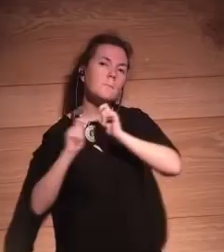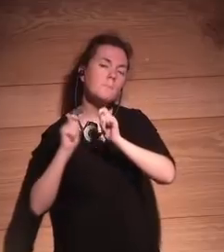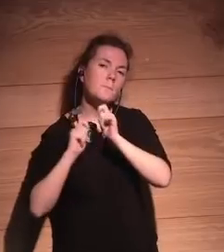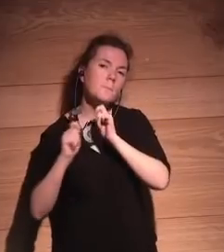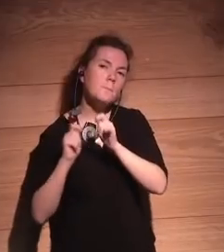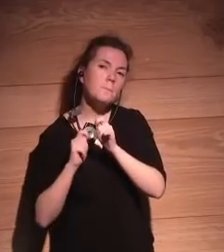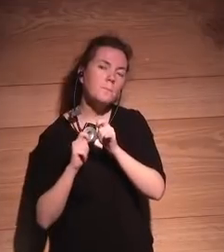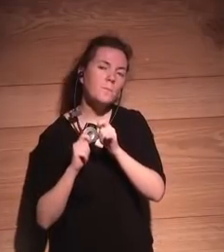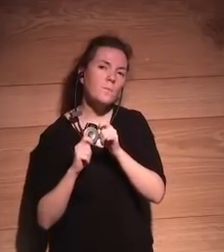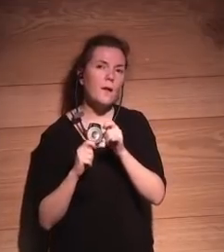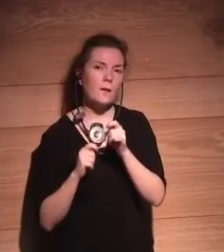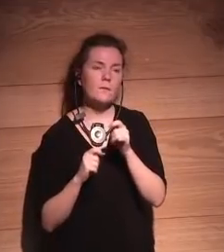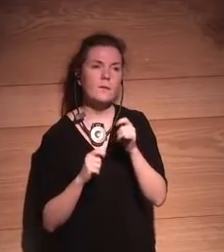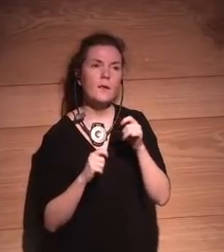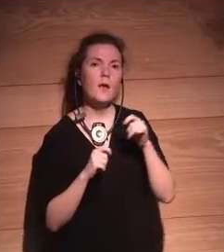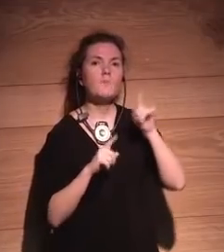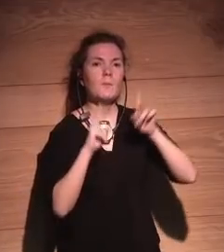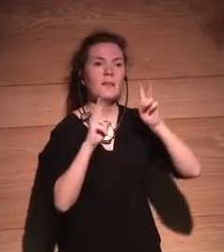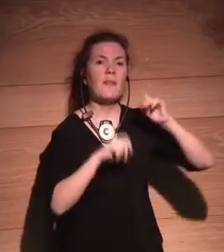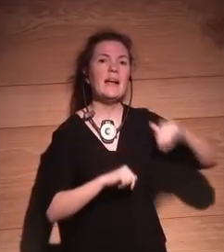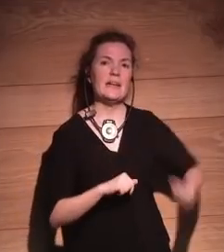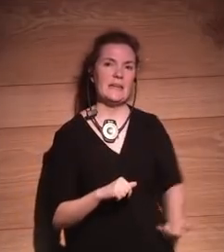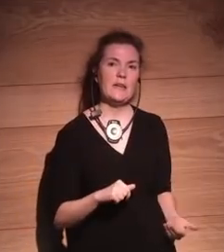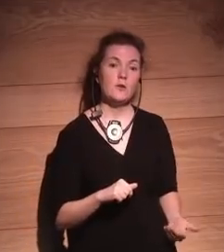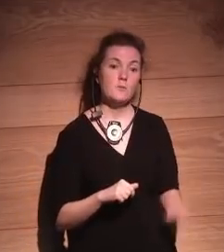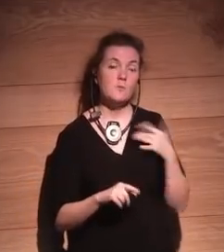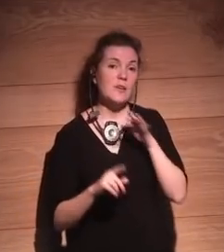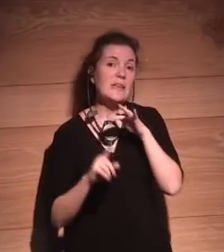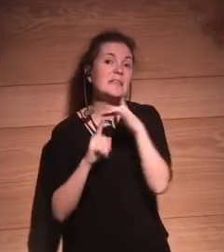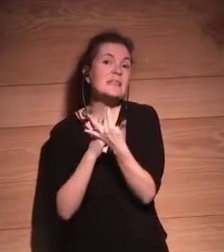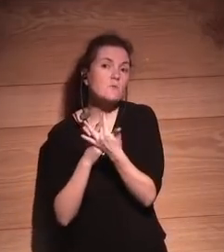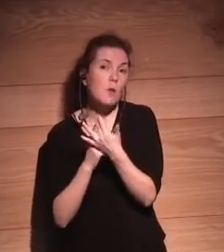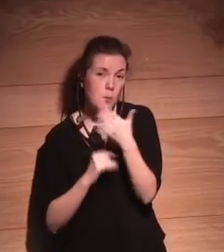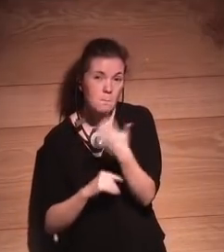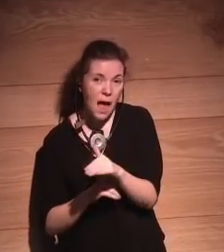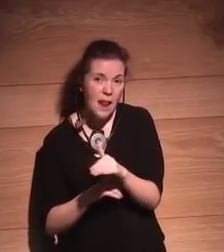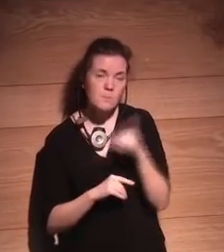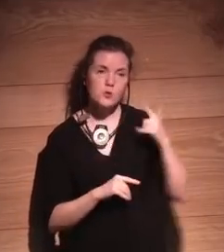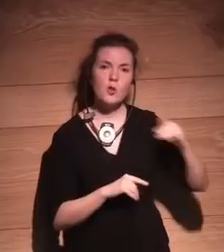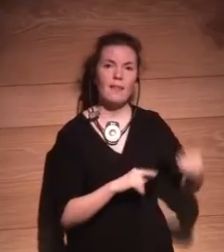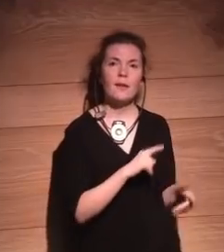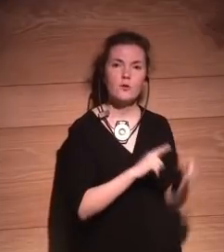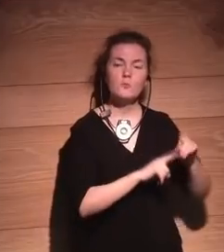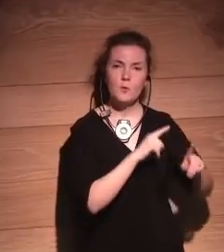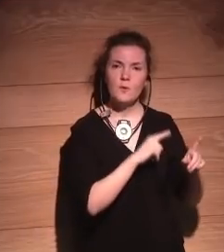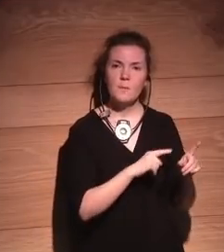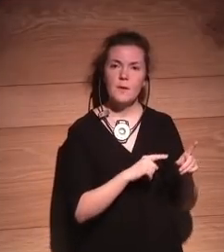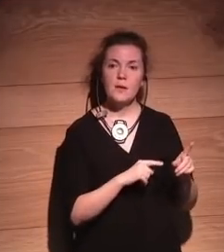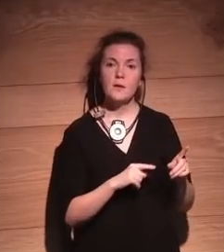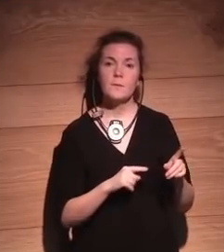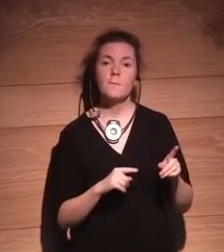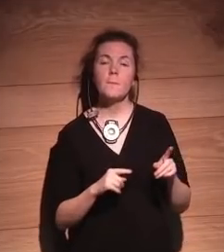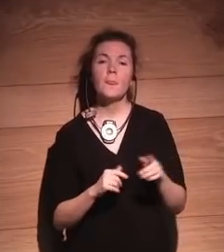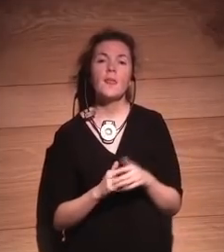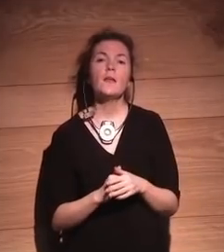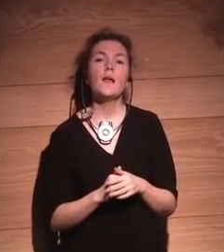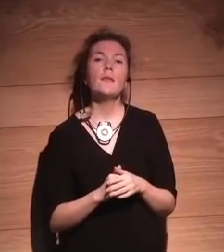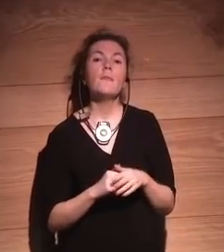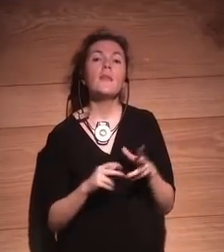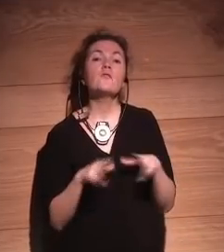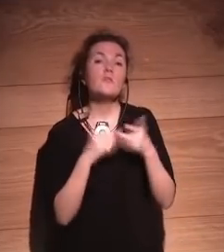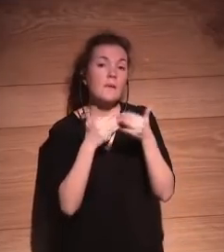que son de ricos, incluso con la situación mala que tenemos. O sea, yo afortunadamente desde la Open Society, que lo he